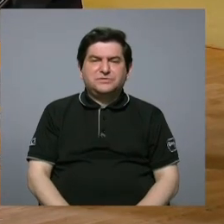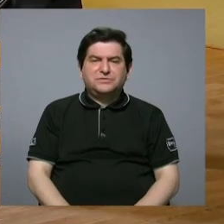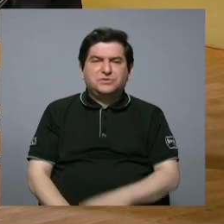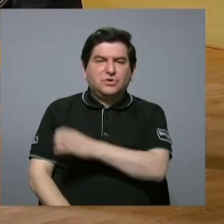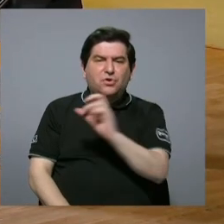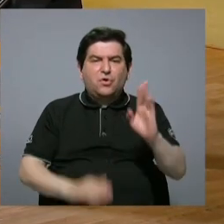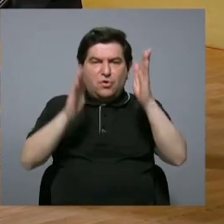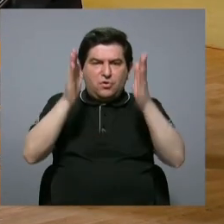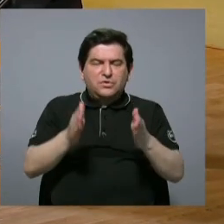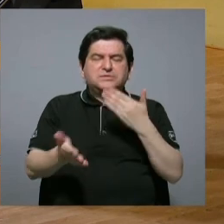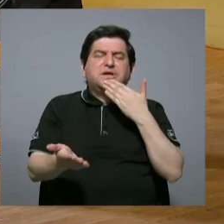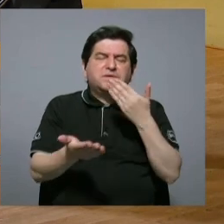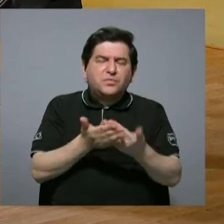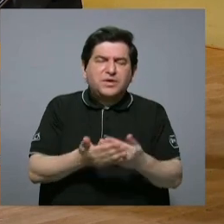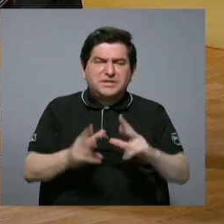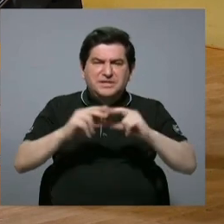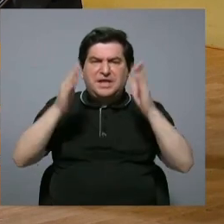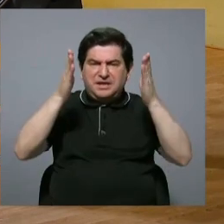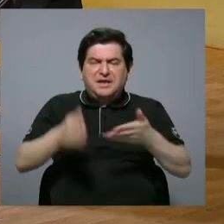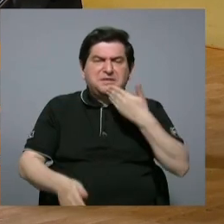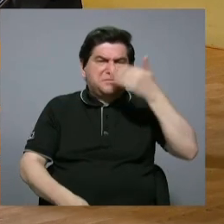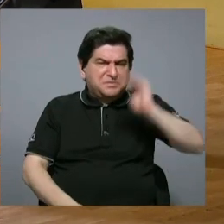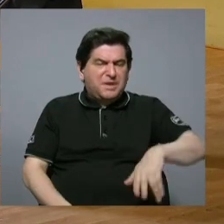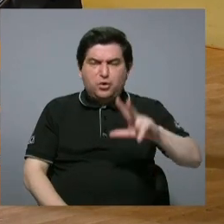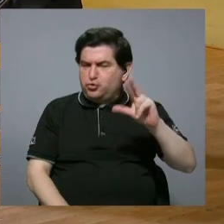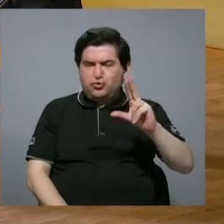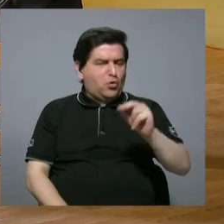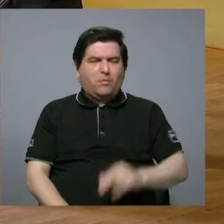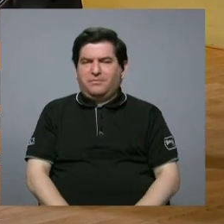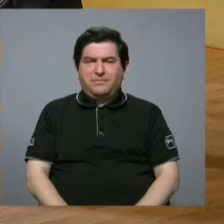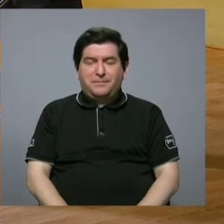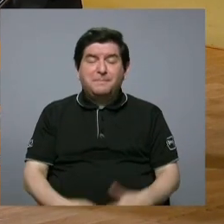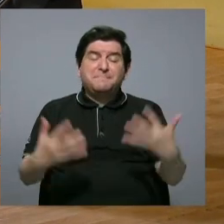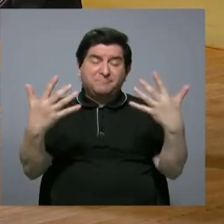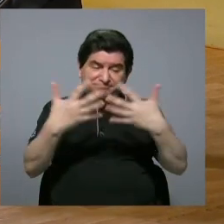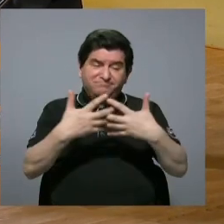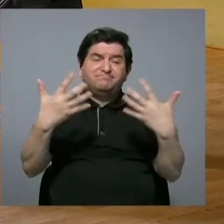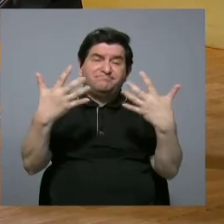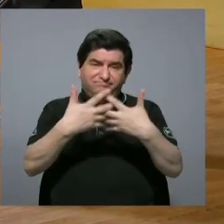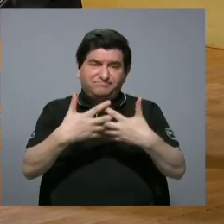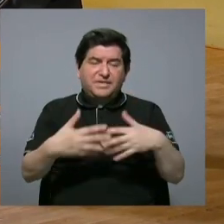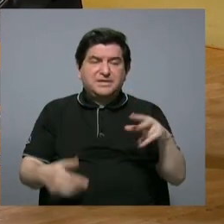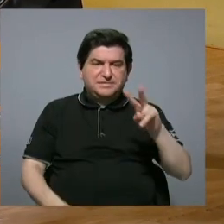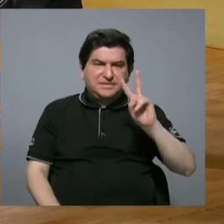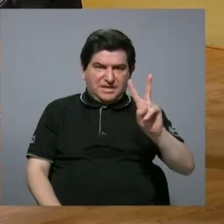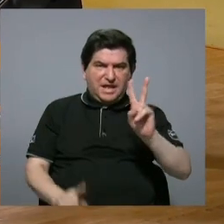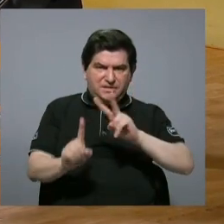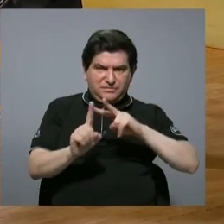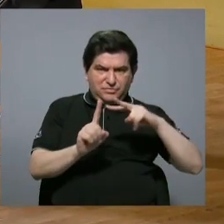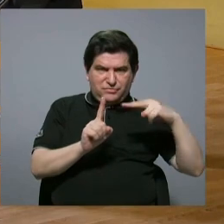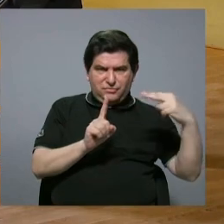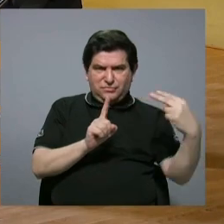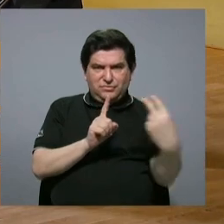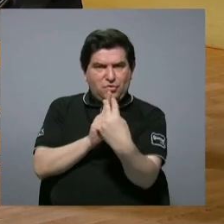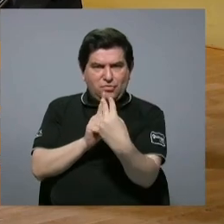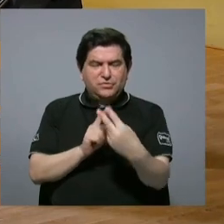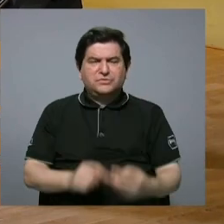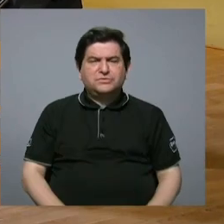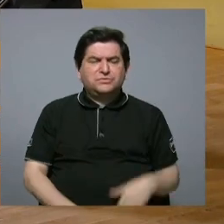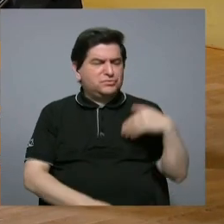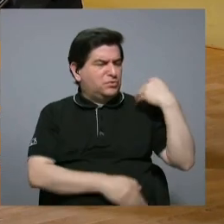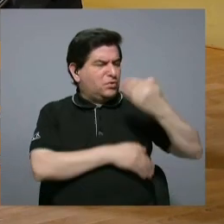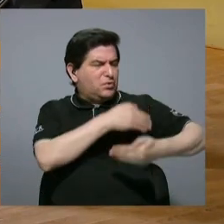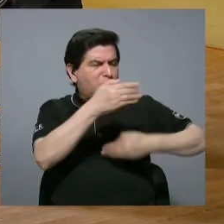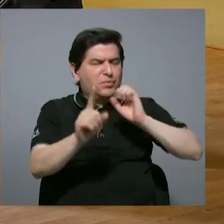los nicaragüenses los malos, sino que hay que mezclar los dos puntos de vista y ver cómo evolucionaron